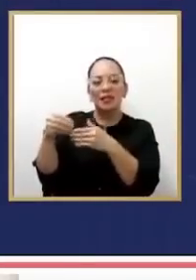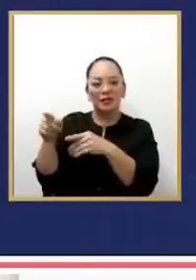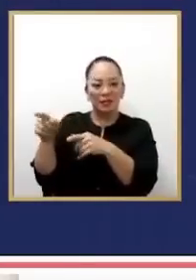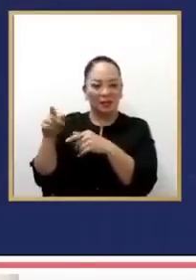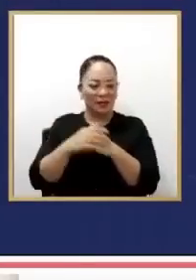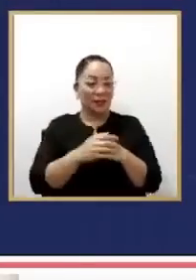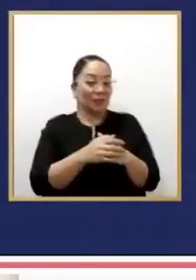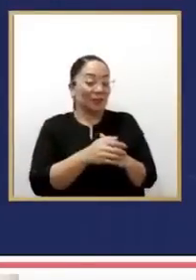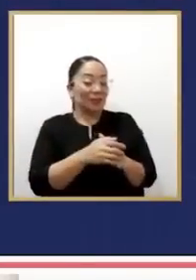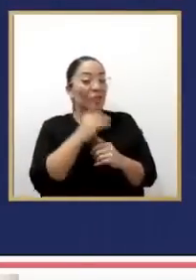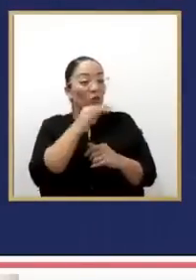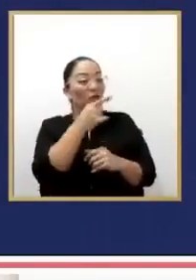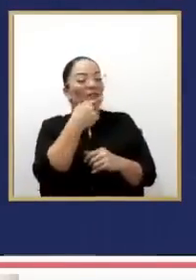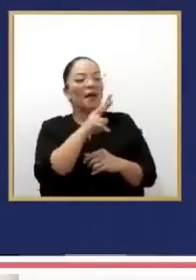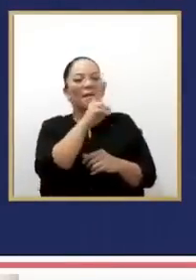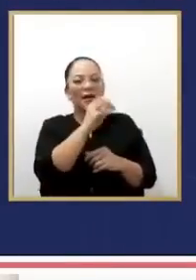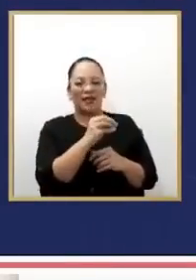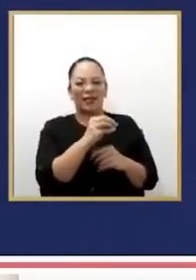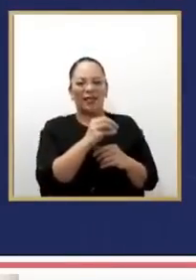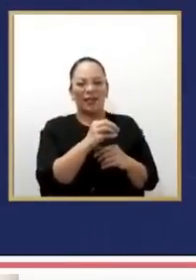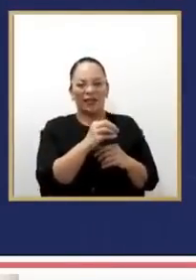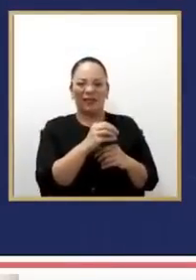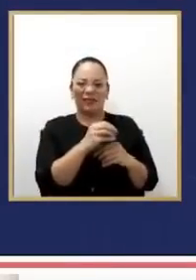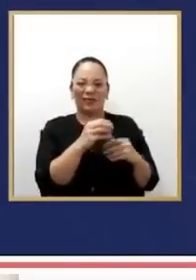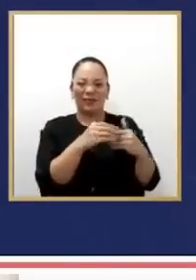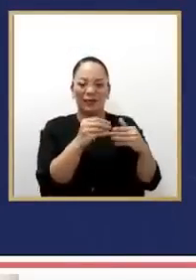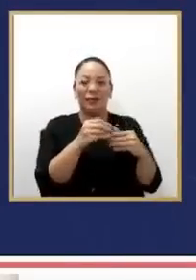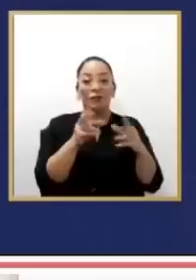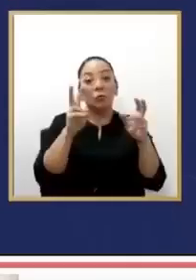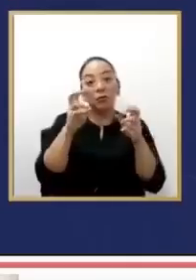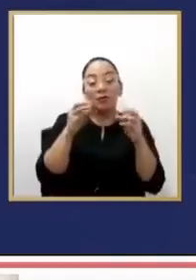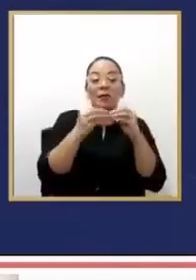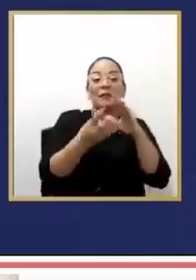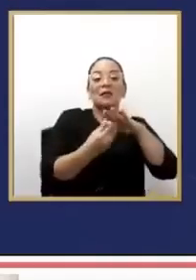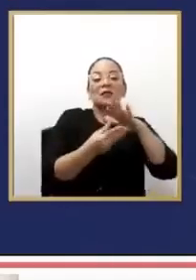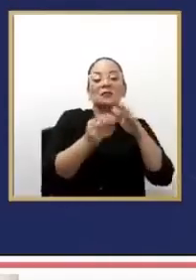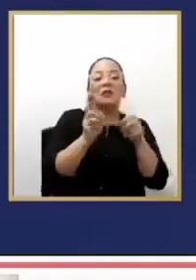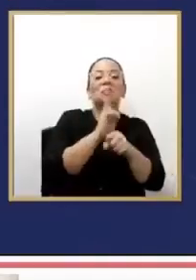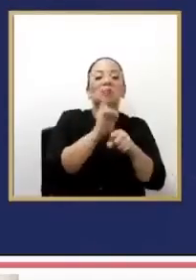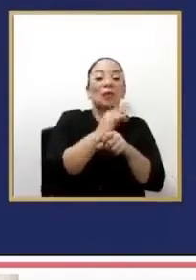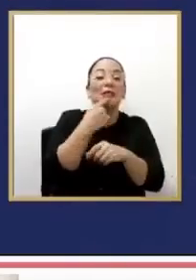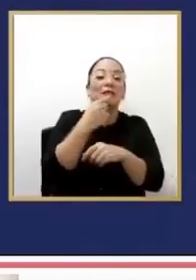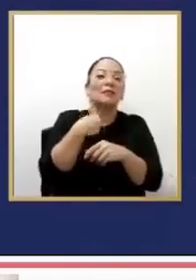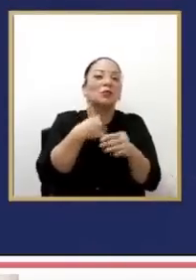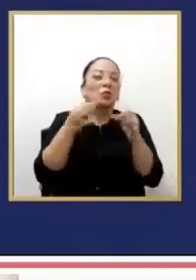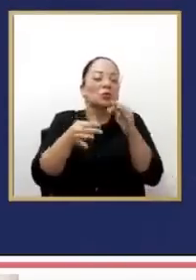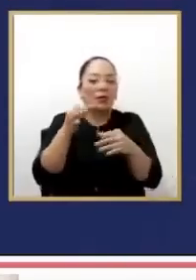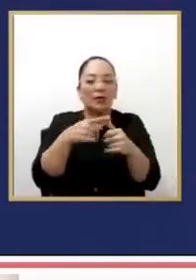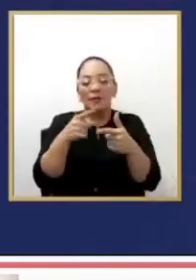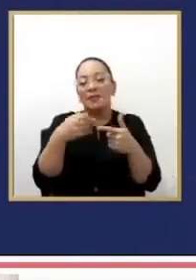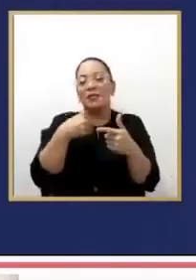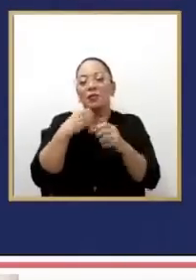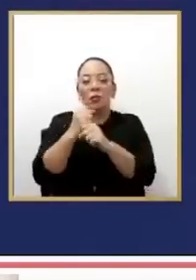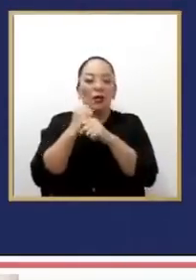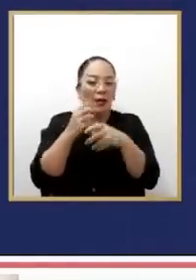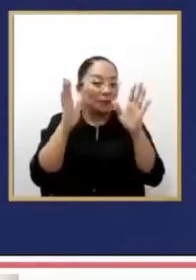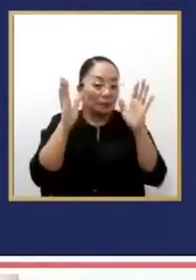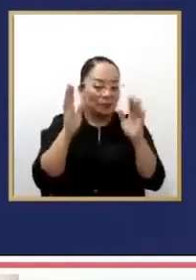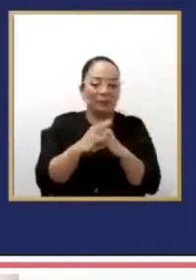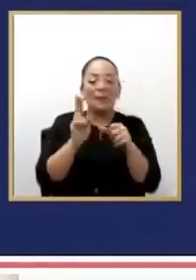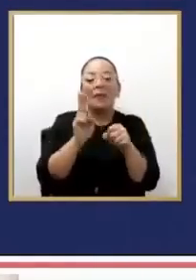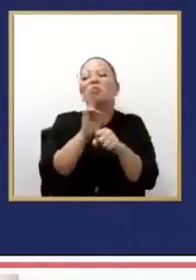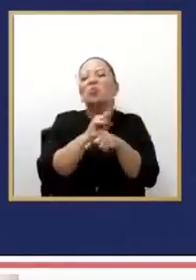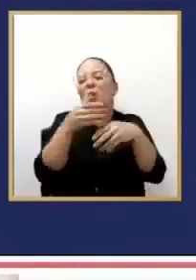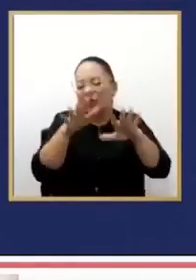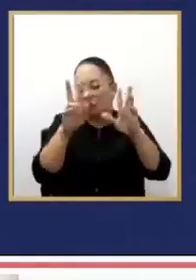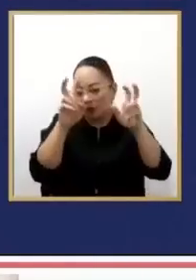yo creo que decía que de 20, que parecen ser los más usuales para lavar, según dicen, ¿verdad? Señor Ministro de Justicia y señor Ministro de Seguridad, son los más usuales.